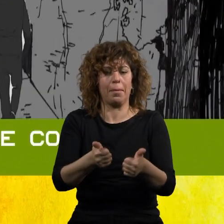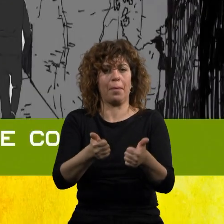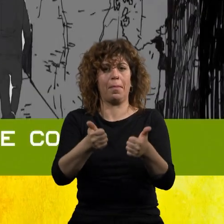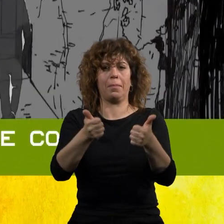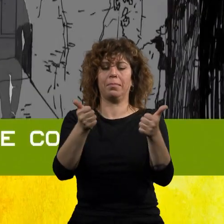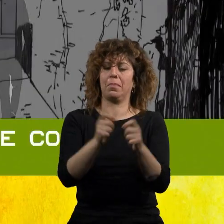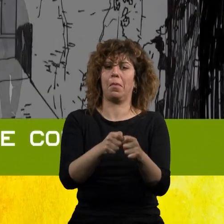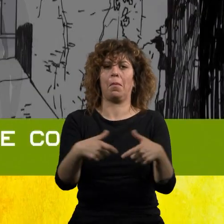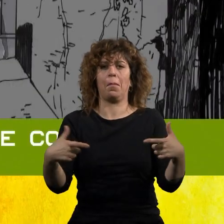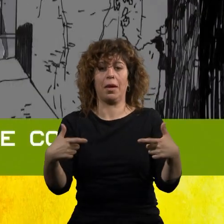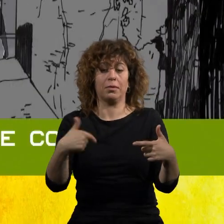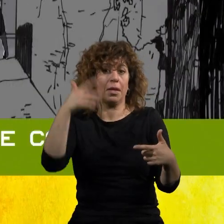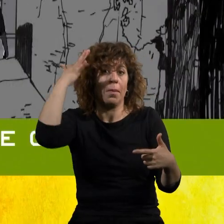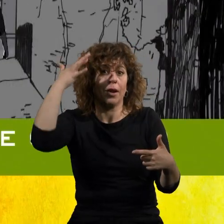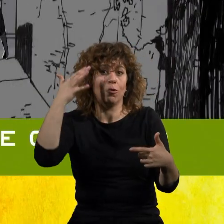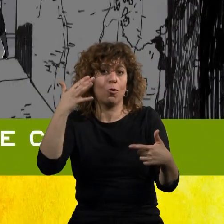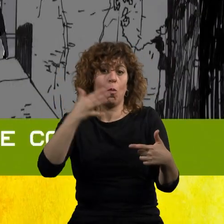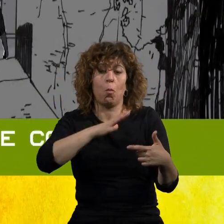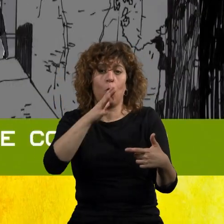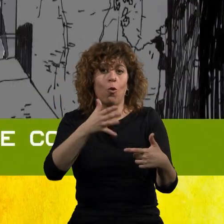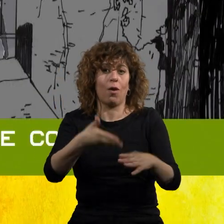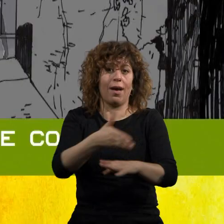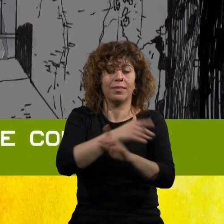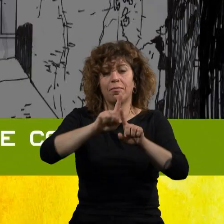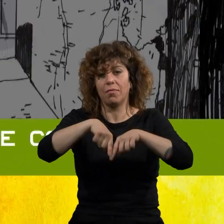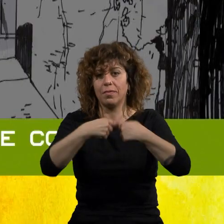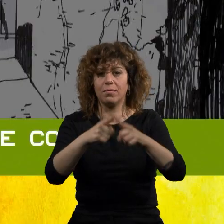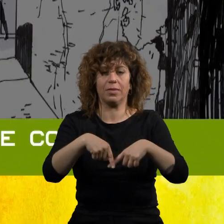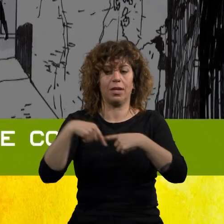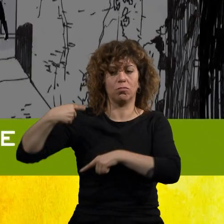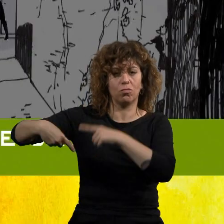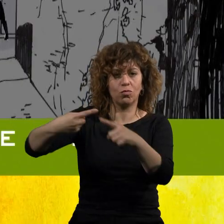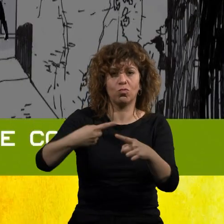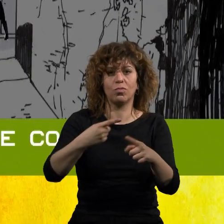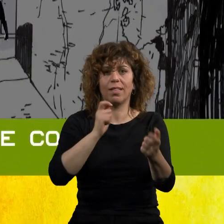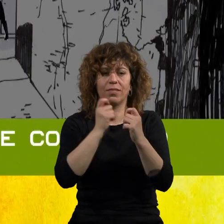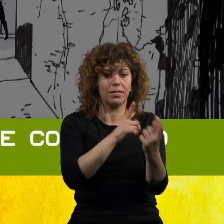medida que fuiste entrevistando a todas esas familias, a esos descendientes.